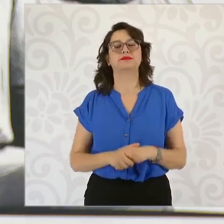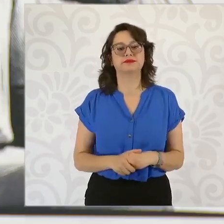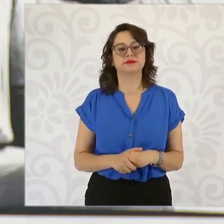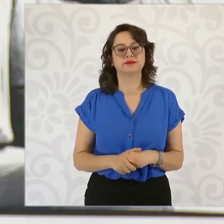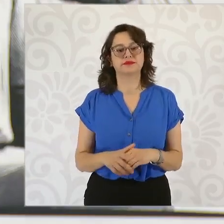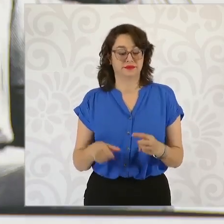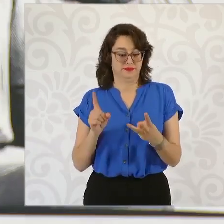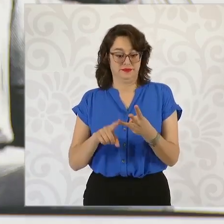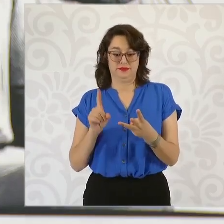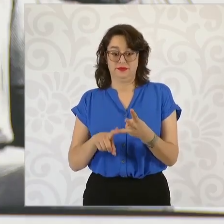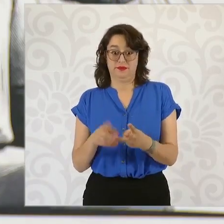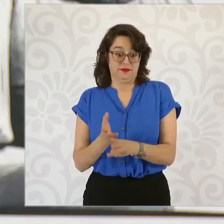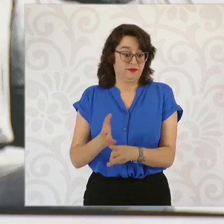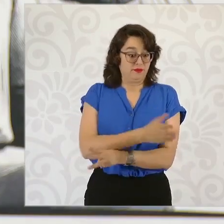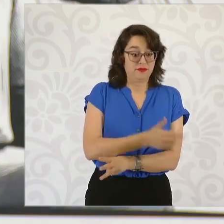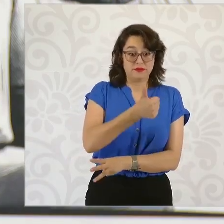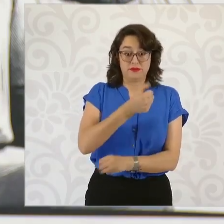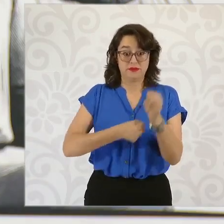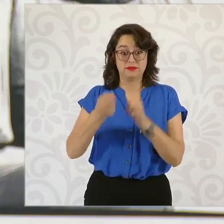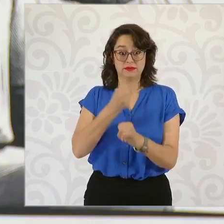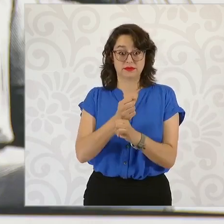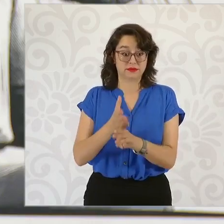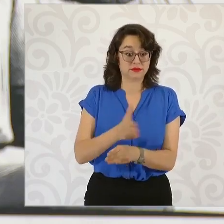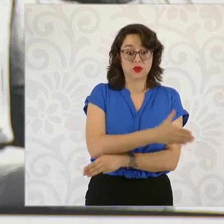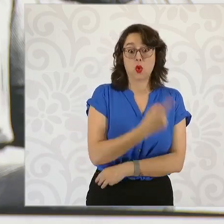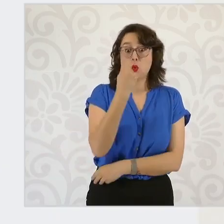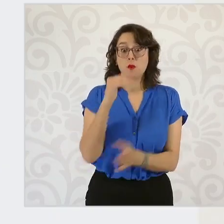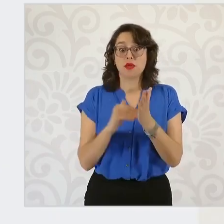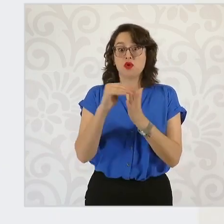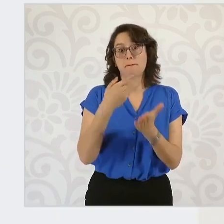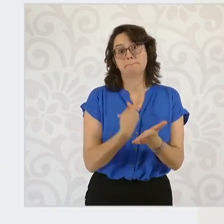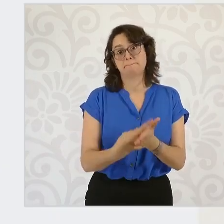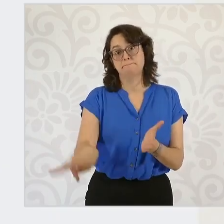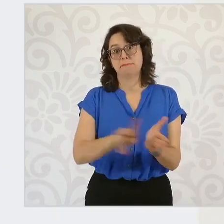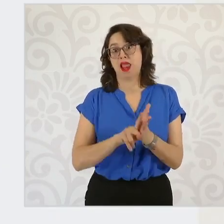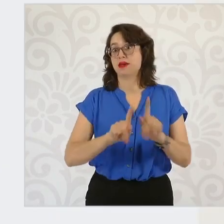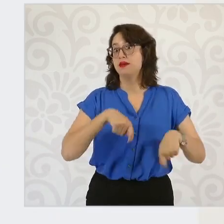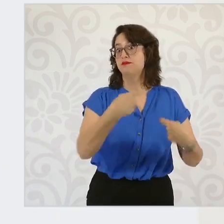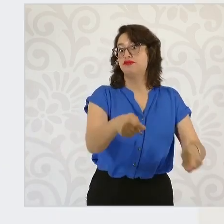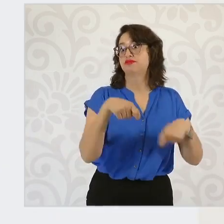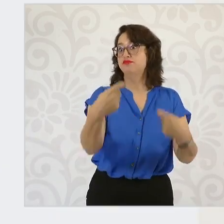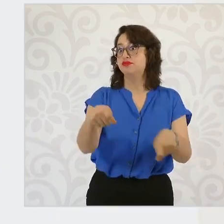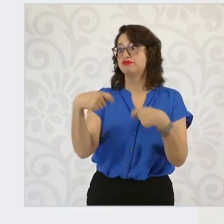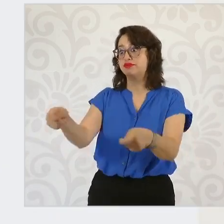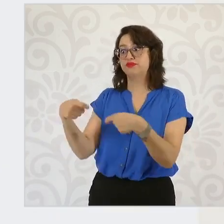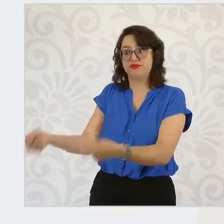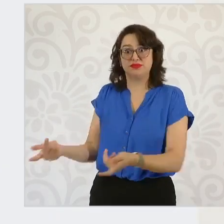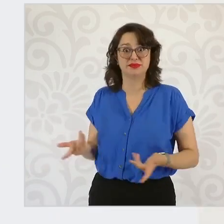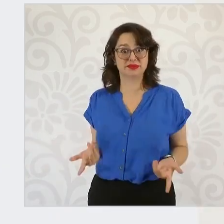durante el periodo del presidente López Obrador, casi 1 millón de basificaciones. Y